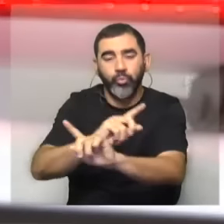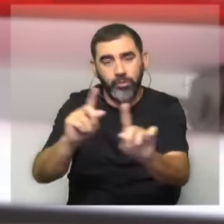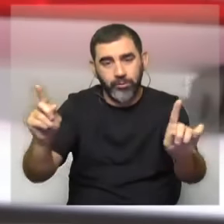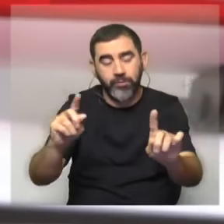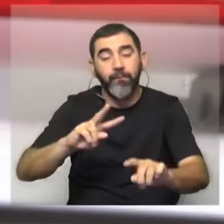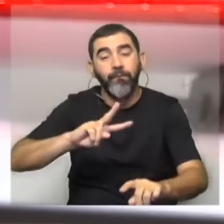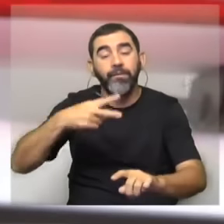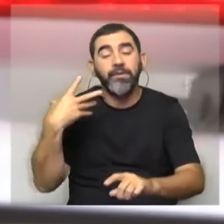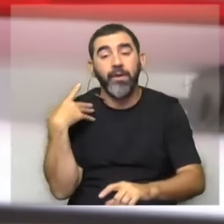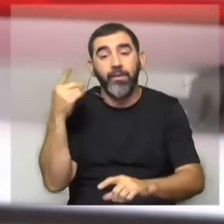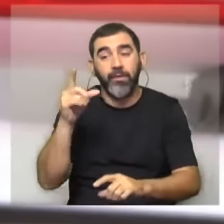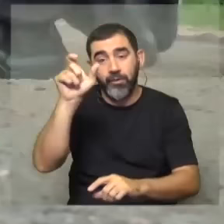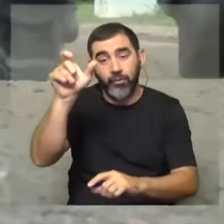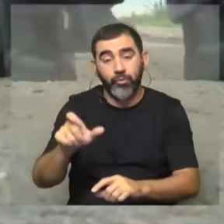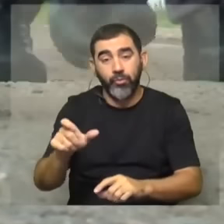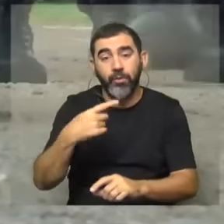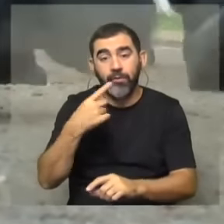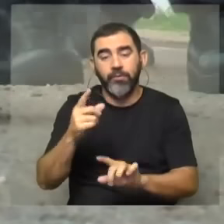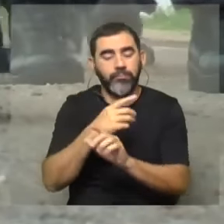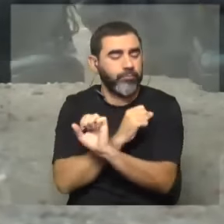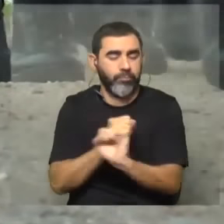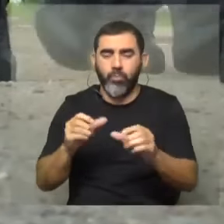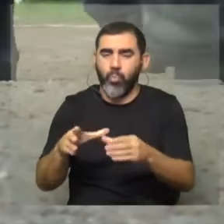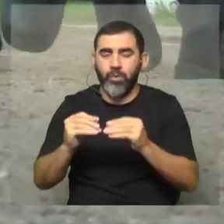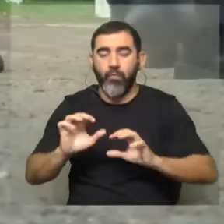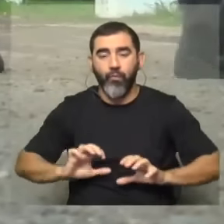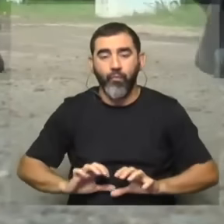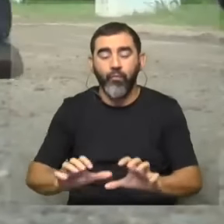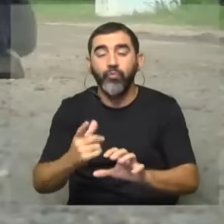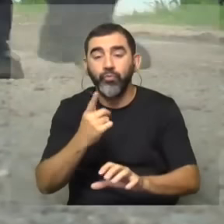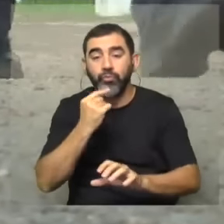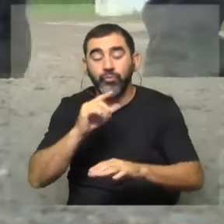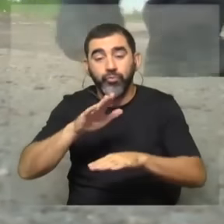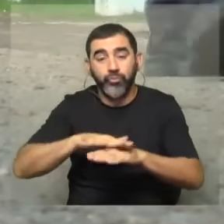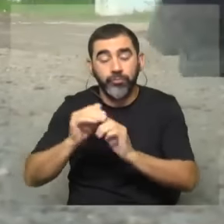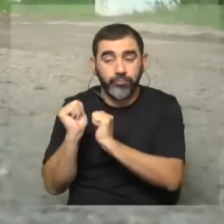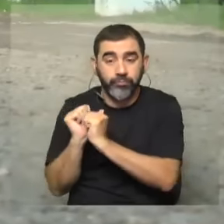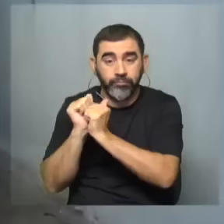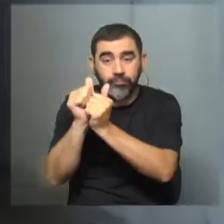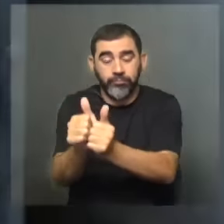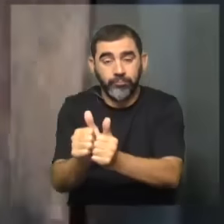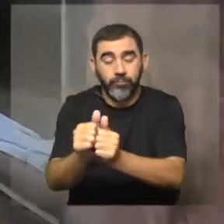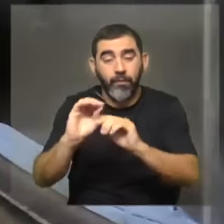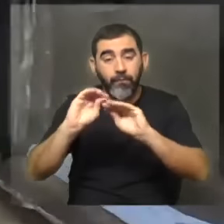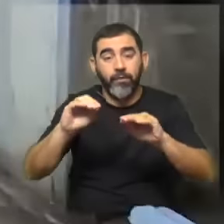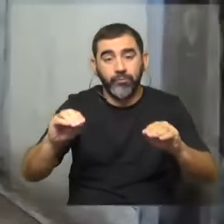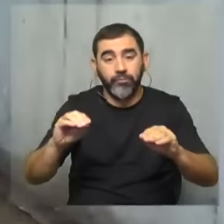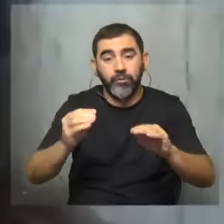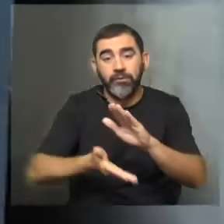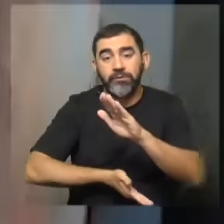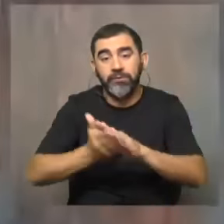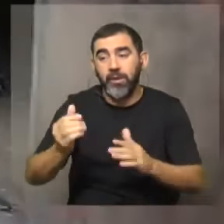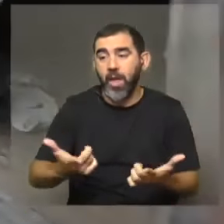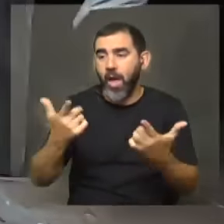subdirector operativo Rodríguez calificó como inadmisible que los funcionarios policiales encargados de acompañar a los ppl a tirar la basura hayan salido